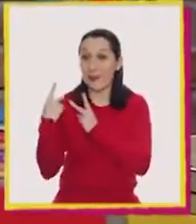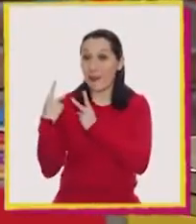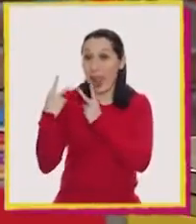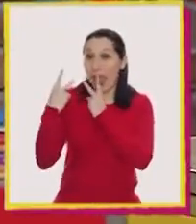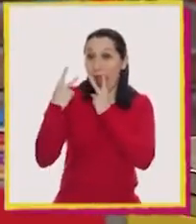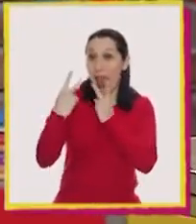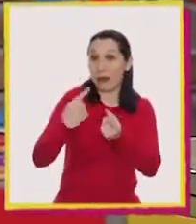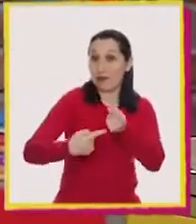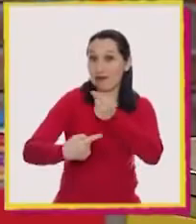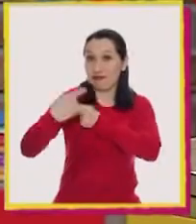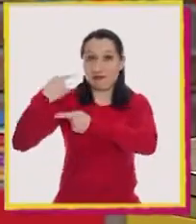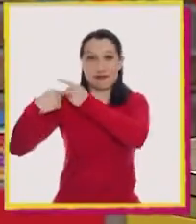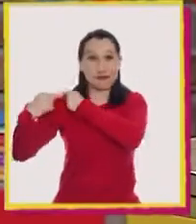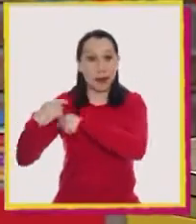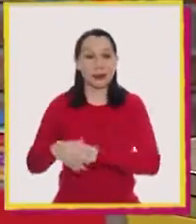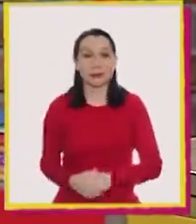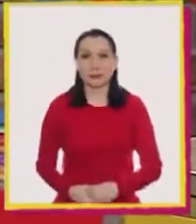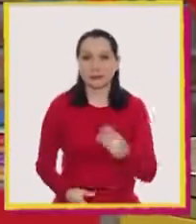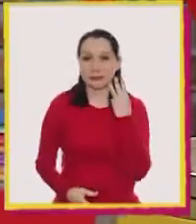para nuestro viaje en el tiempo?